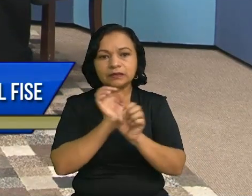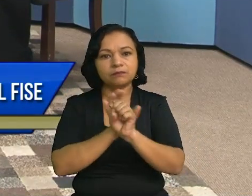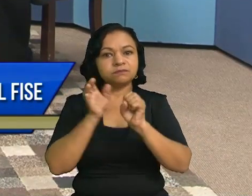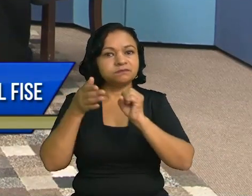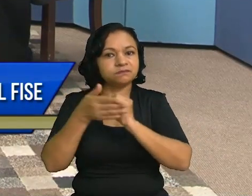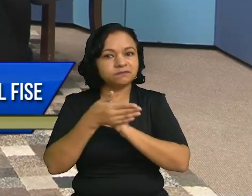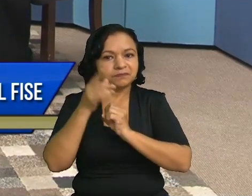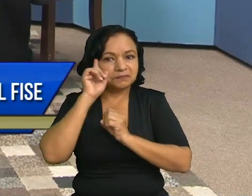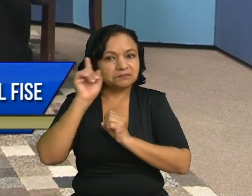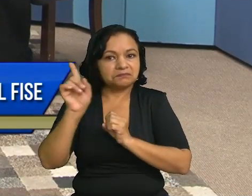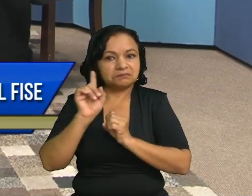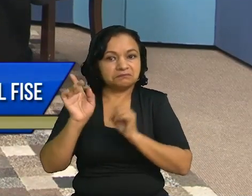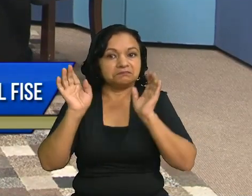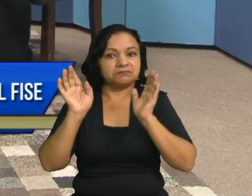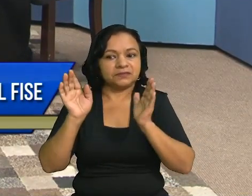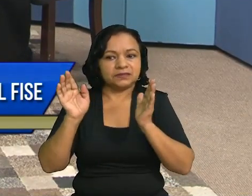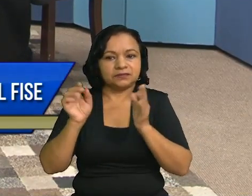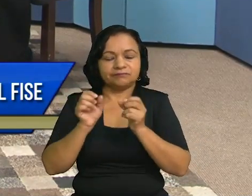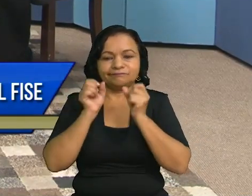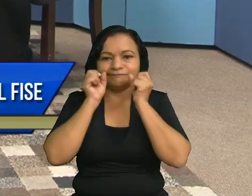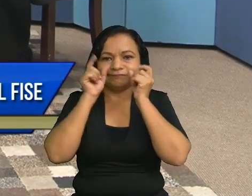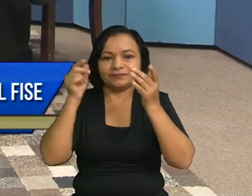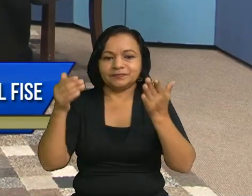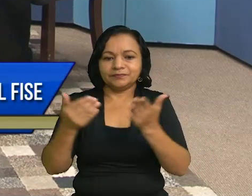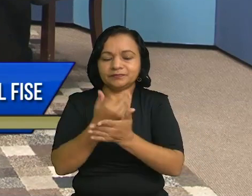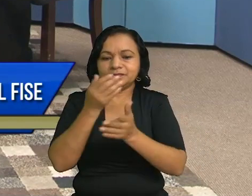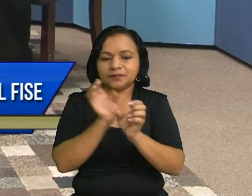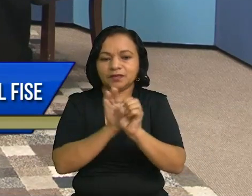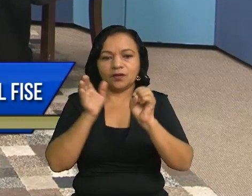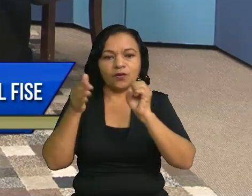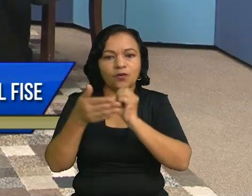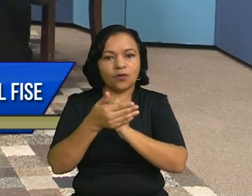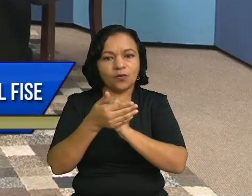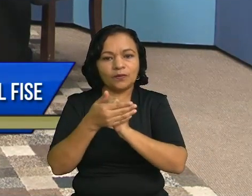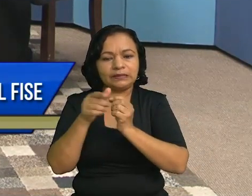con 19 nos vino a un poco